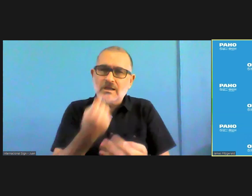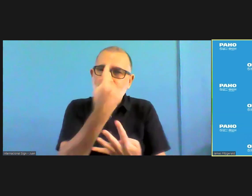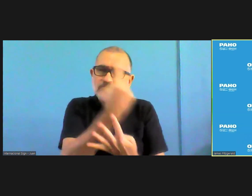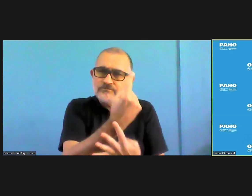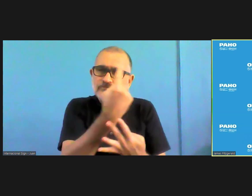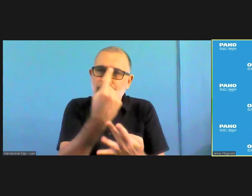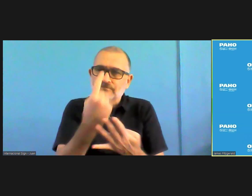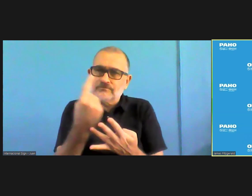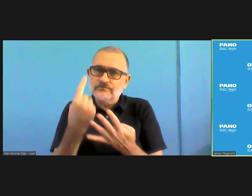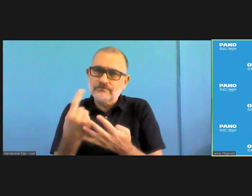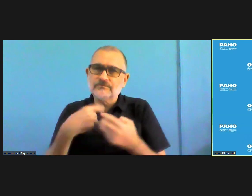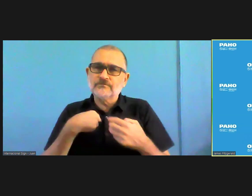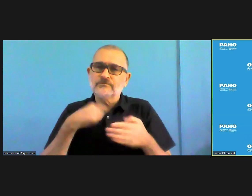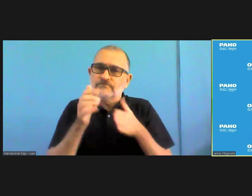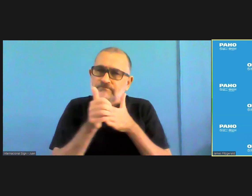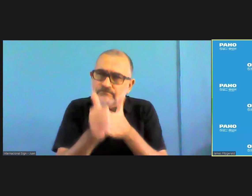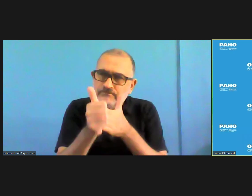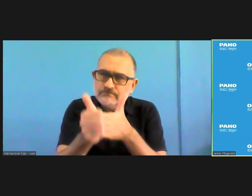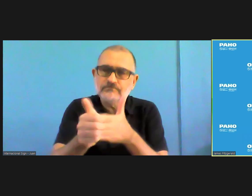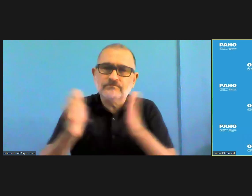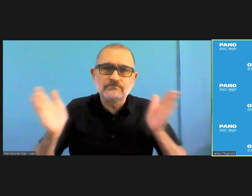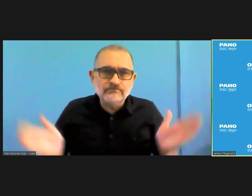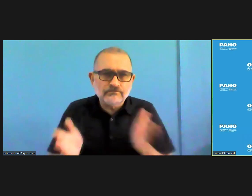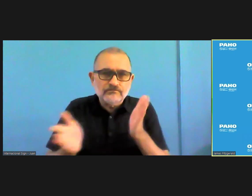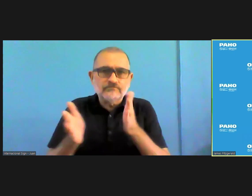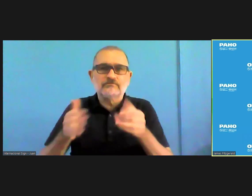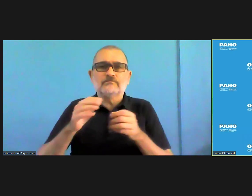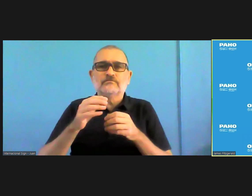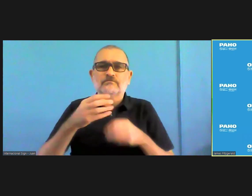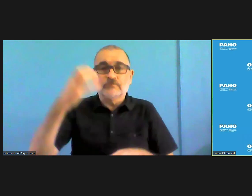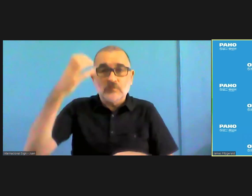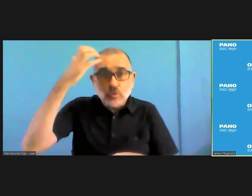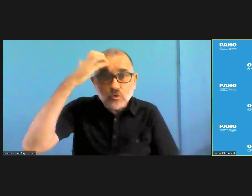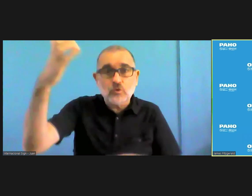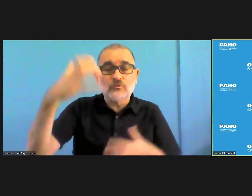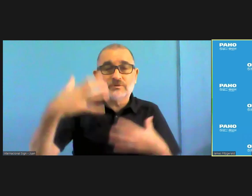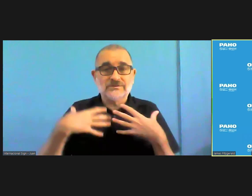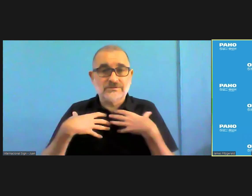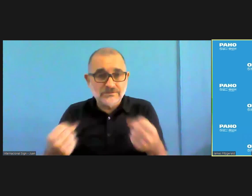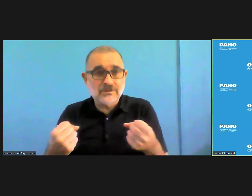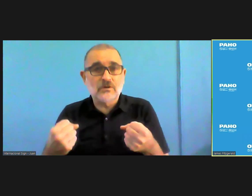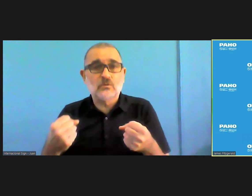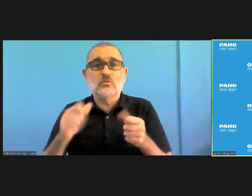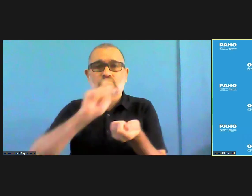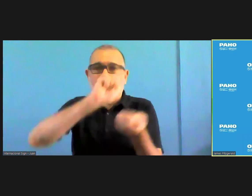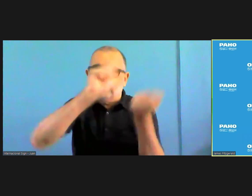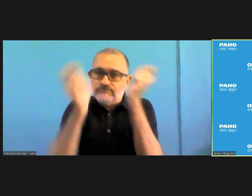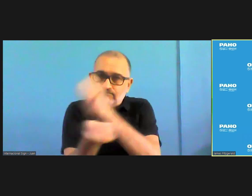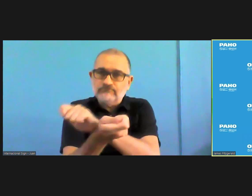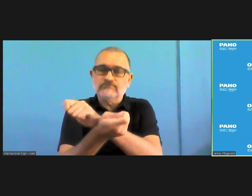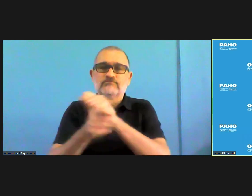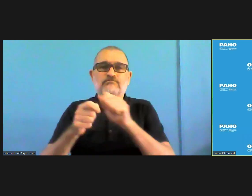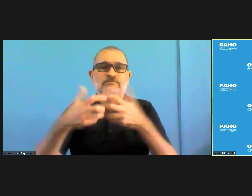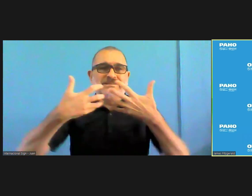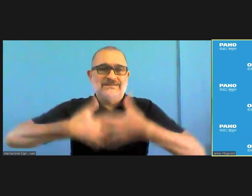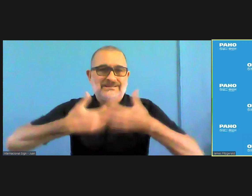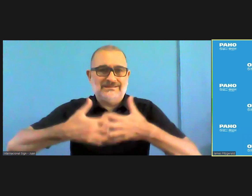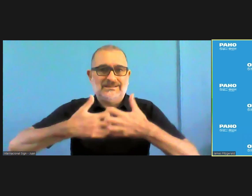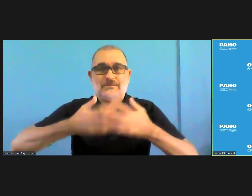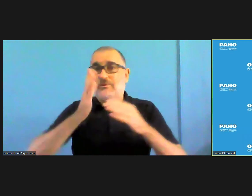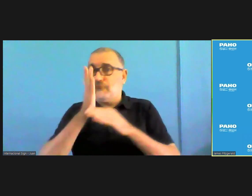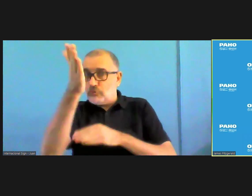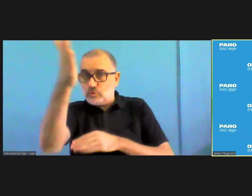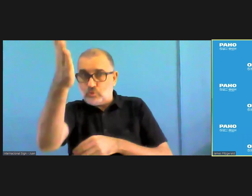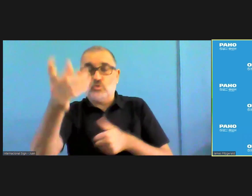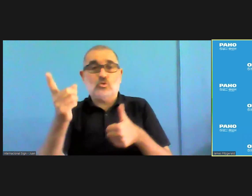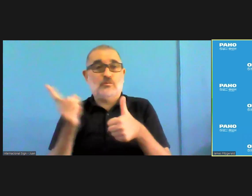los sistemas sanitarios en el futuro. La primera área de trabajo en la que estamos trabajando es acelerar la agenda en la